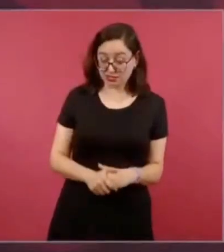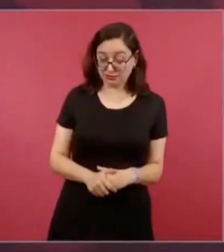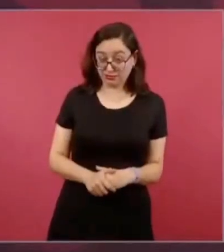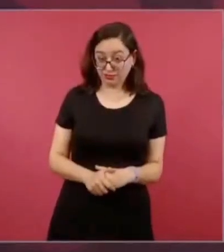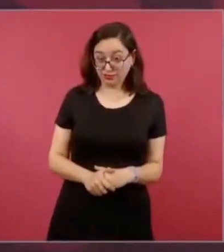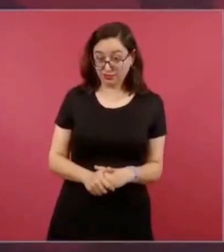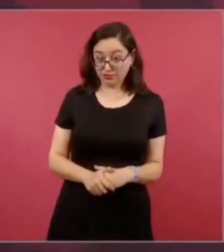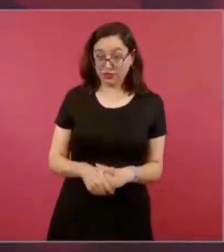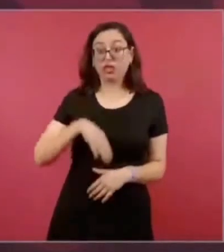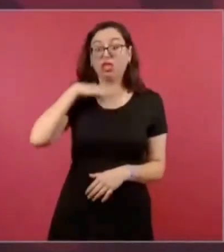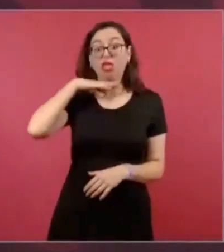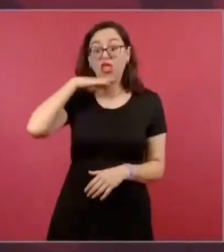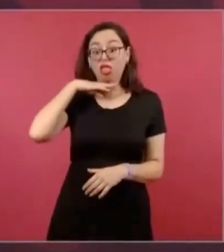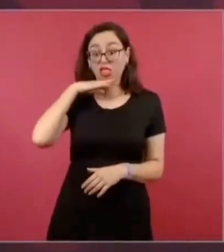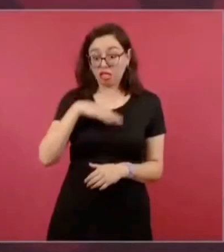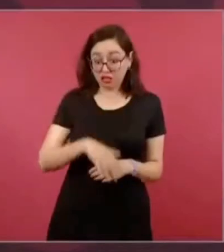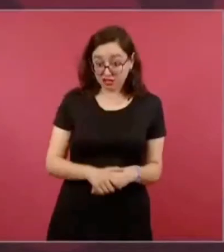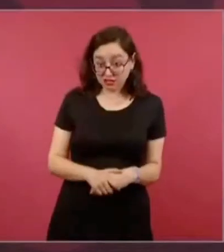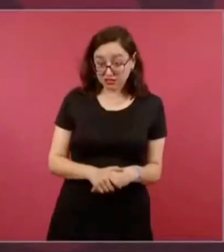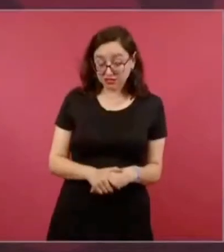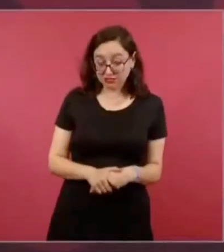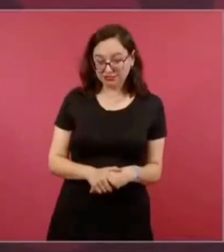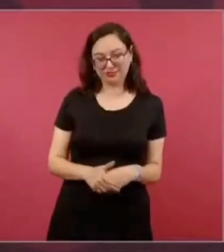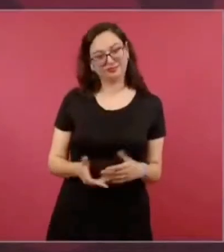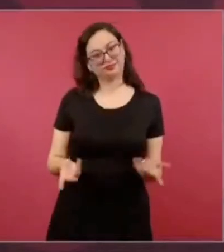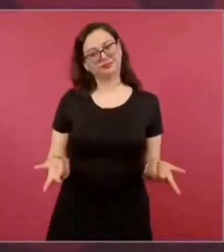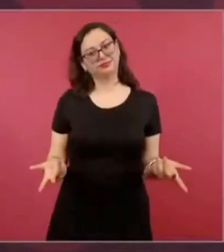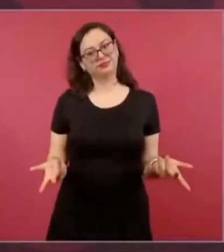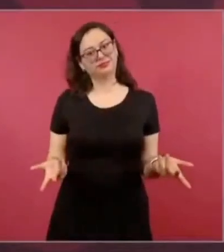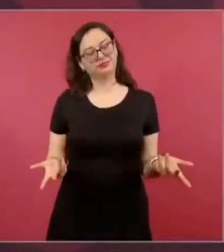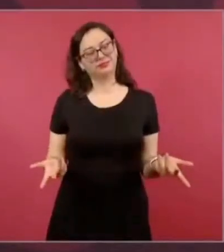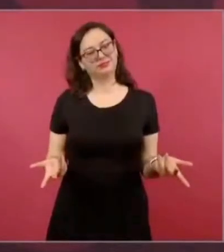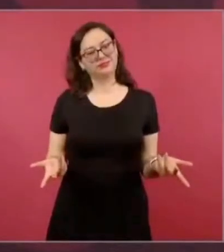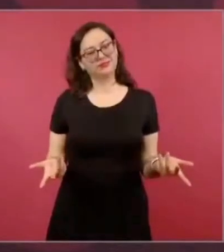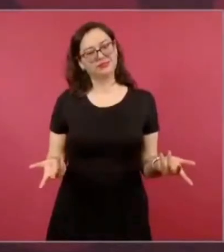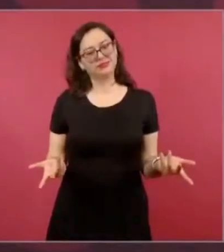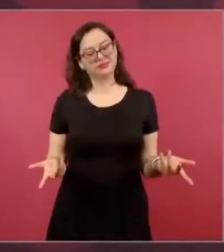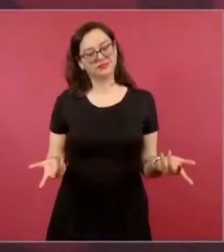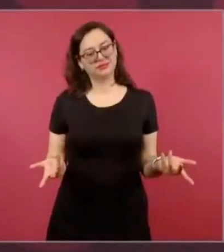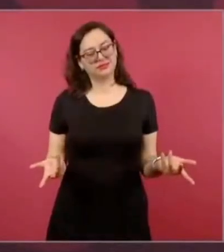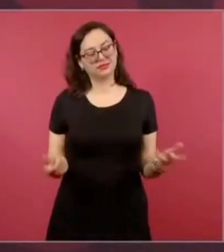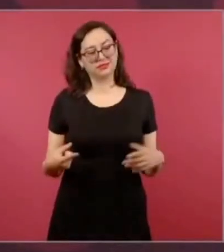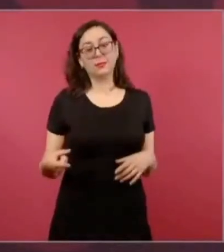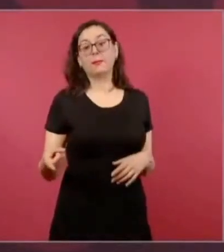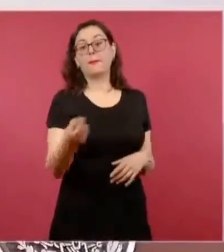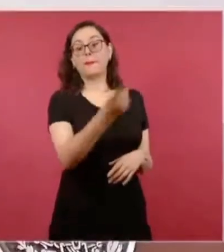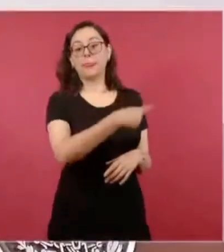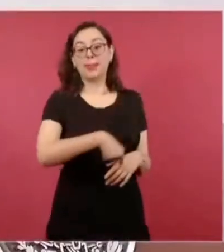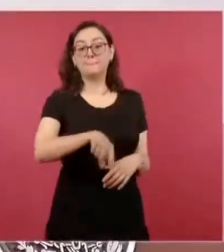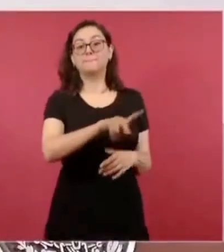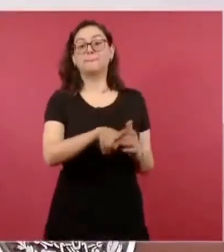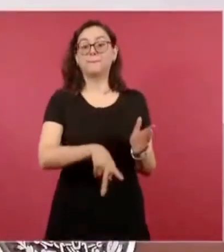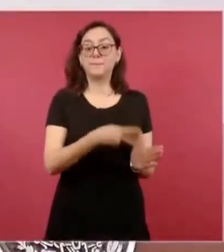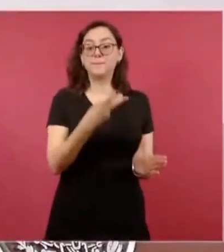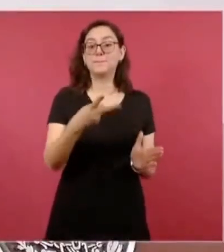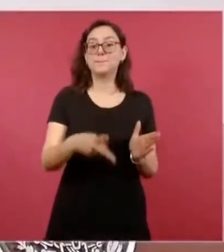diéramos cuenta, ¿no? Ya llevan tiempo hablando